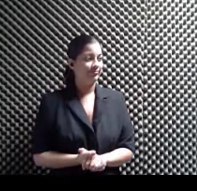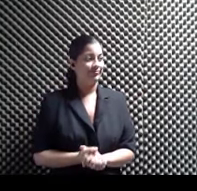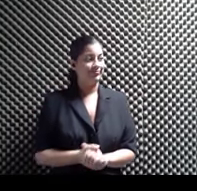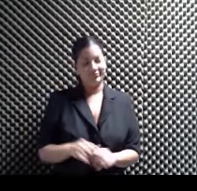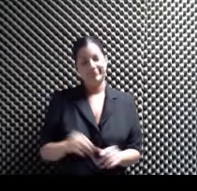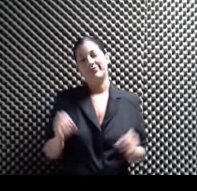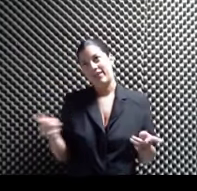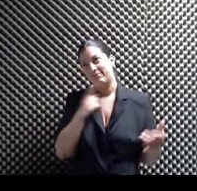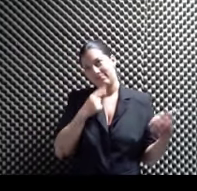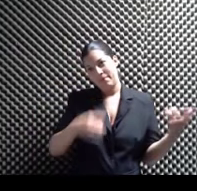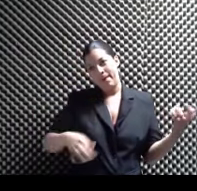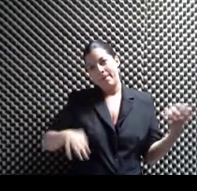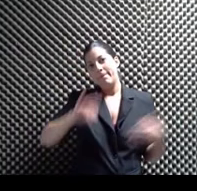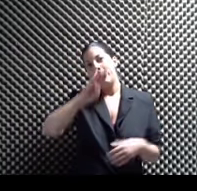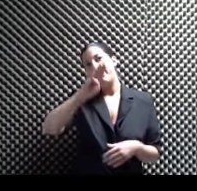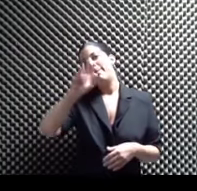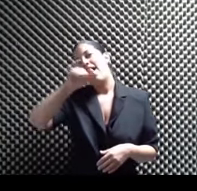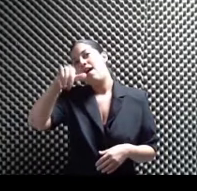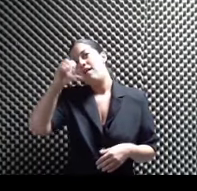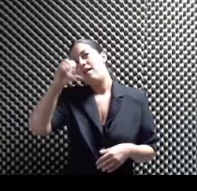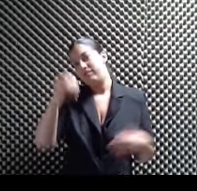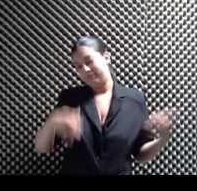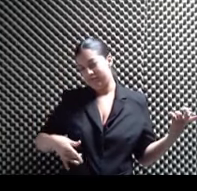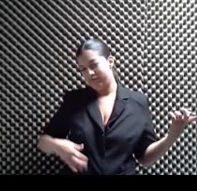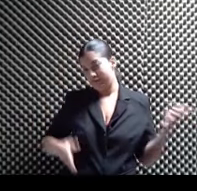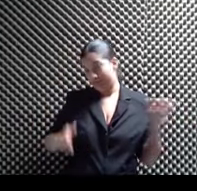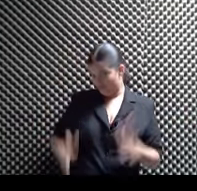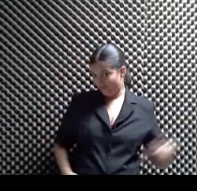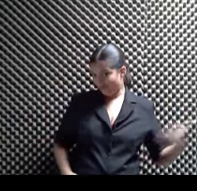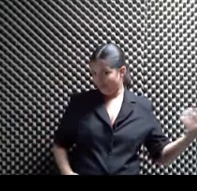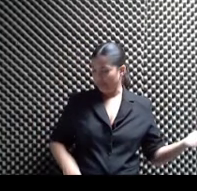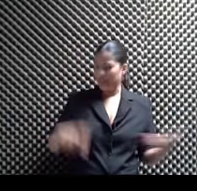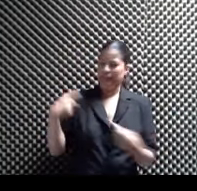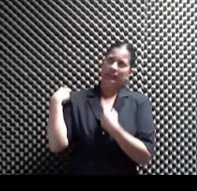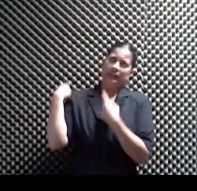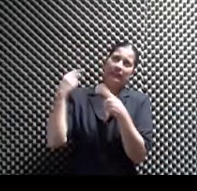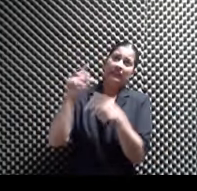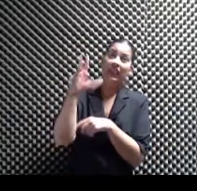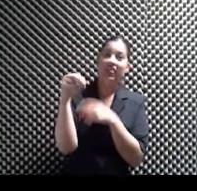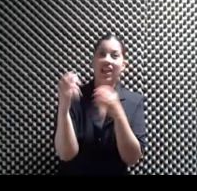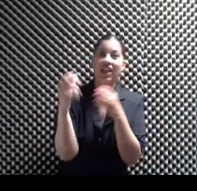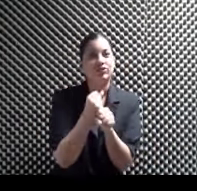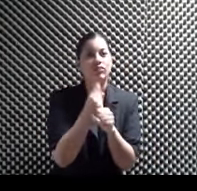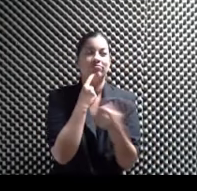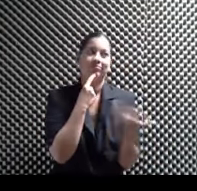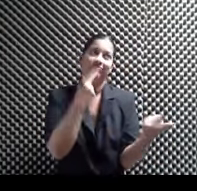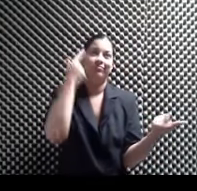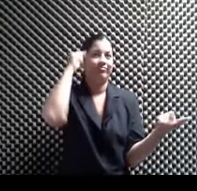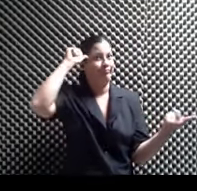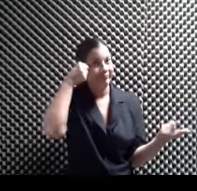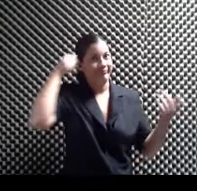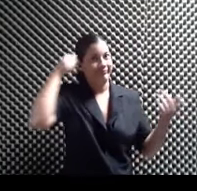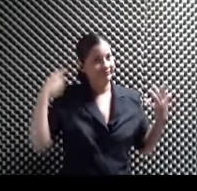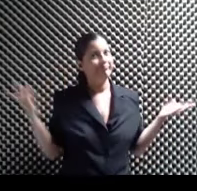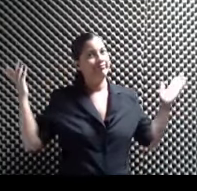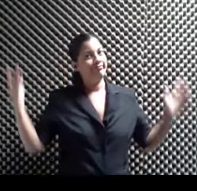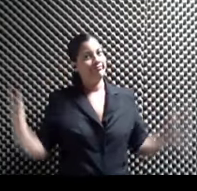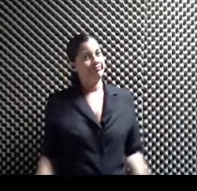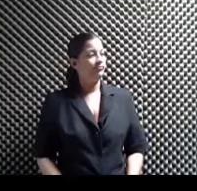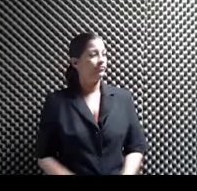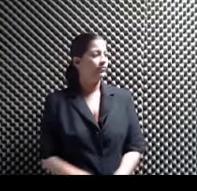Bajista de hace 30 años Más de 30 años ¿Qué te decir? memoria Debes saber Si no hay memoria Un poquito de eso Claro Tú has tocado Con un